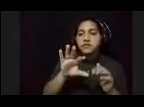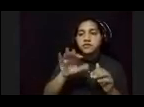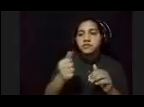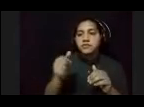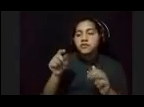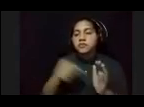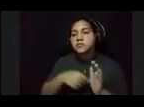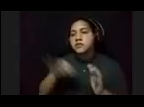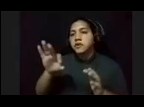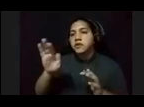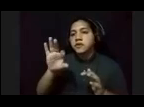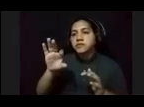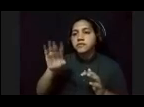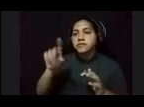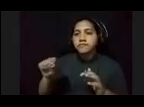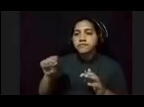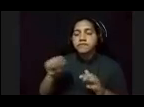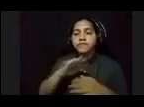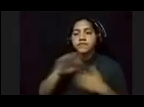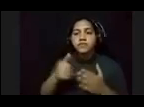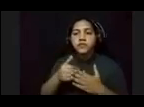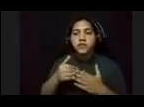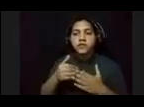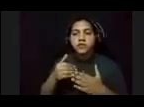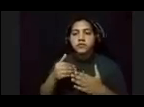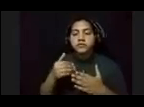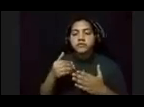1910-1920. Todo apunta a